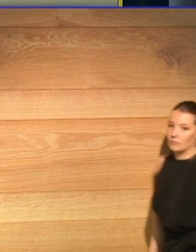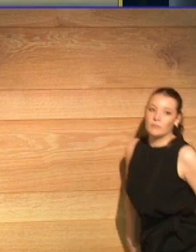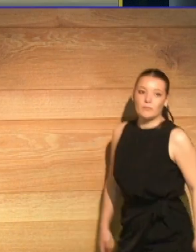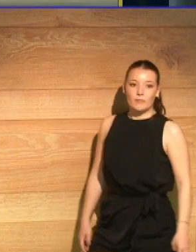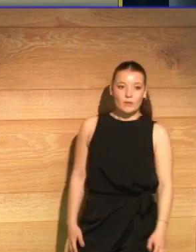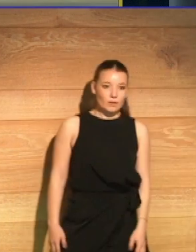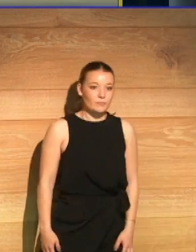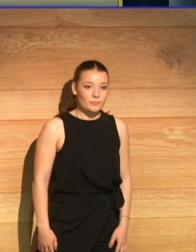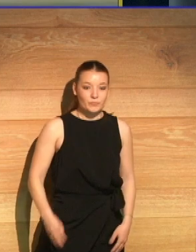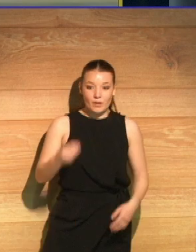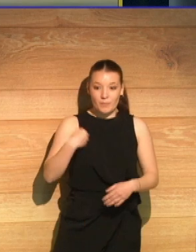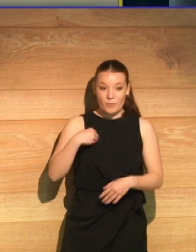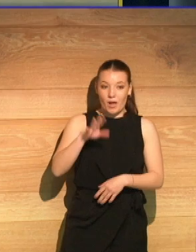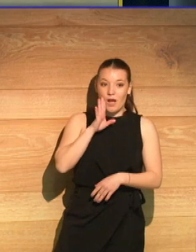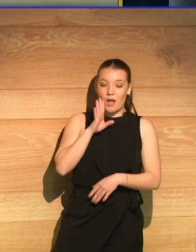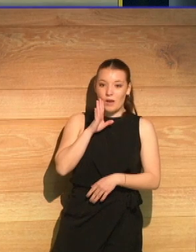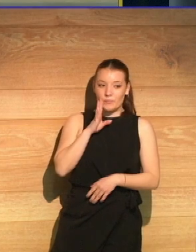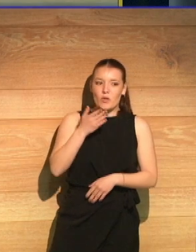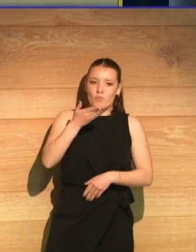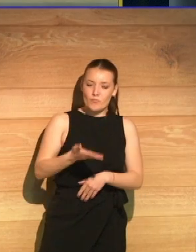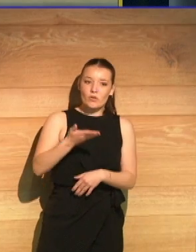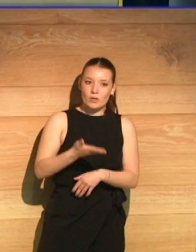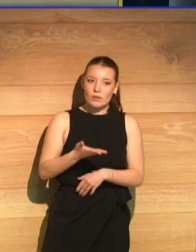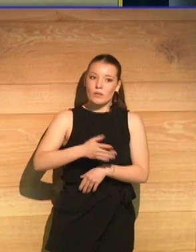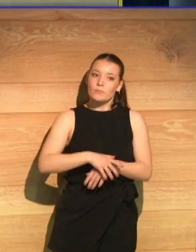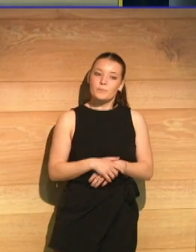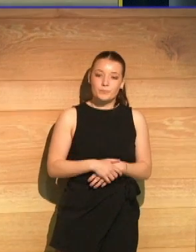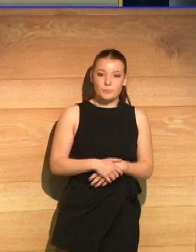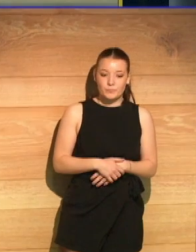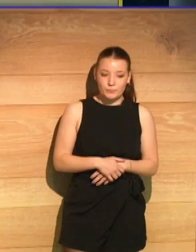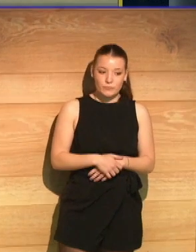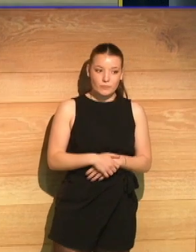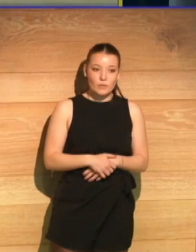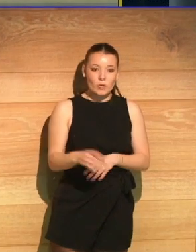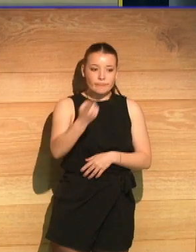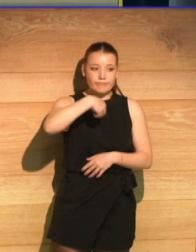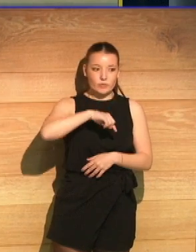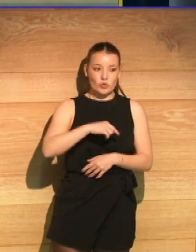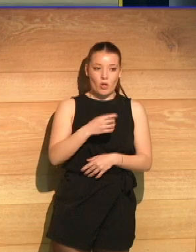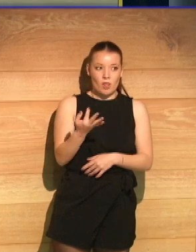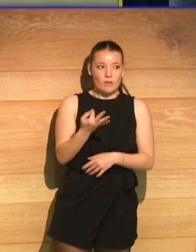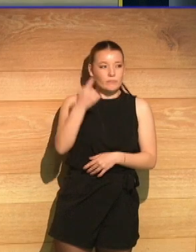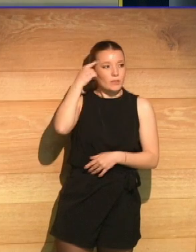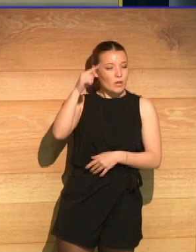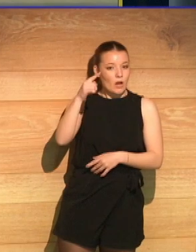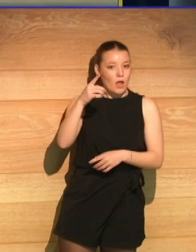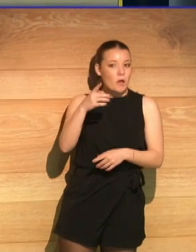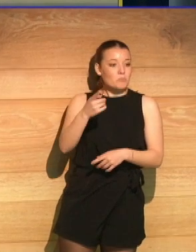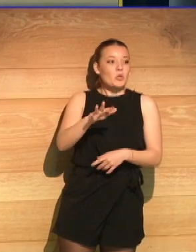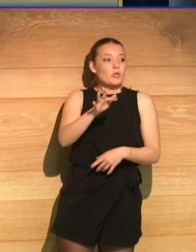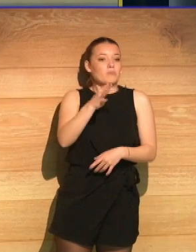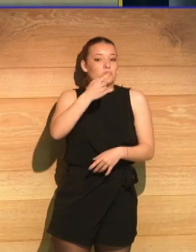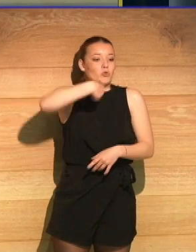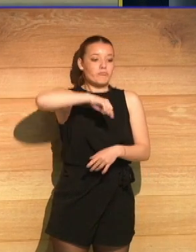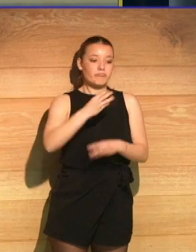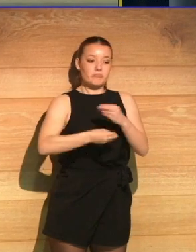Sí, como decías, es importante que sepamos que algo se puede hacer todavía, ¿no? Que no todo está